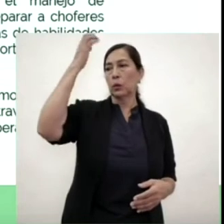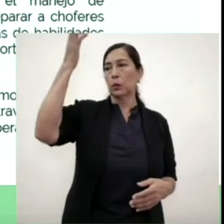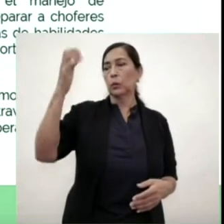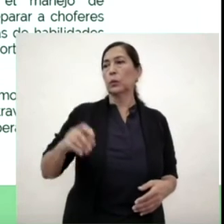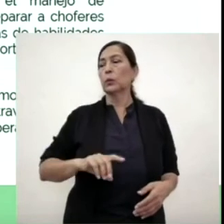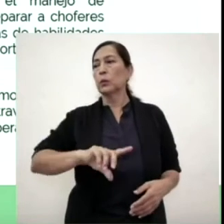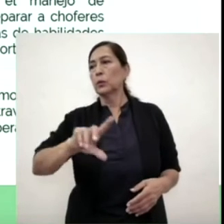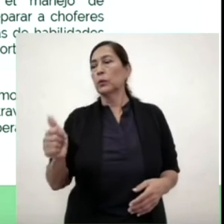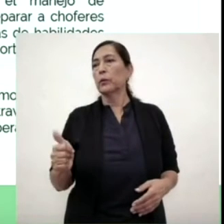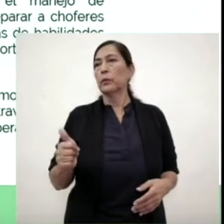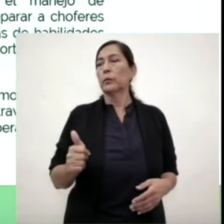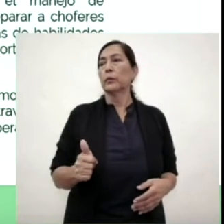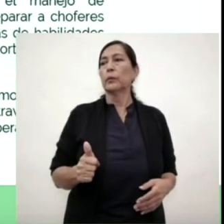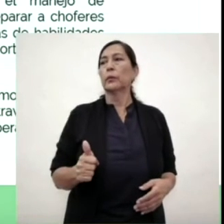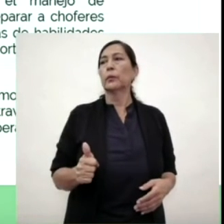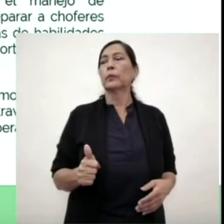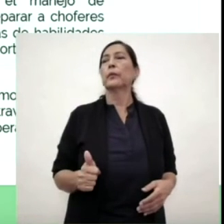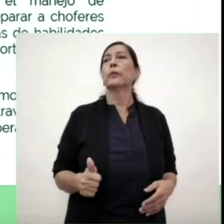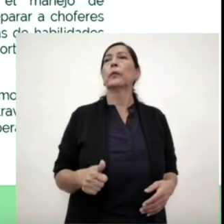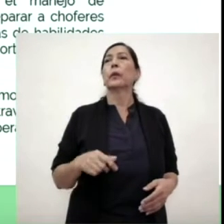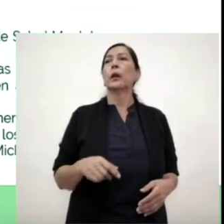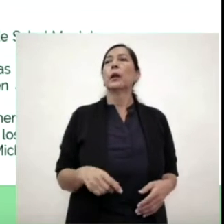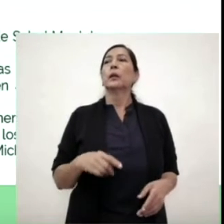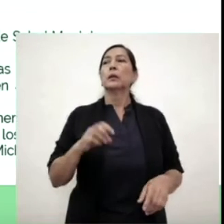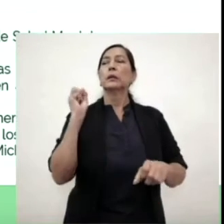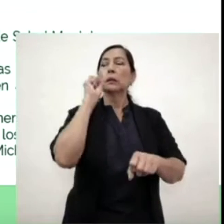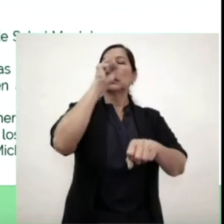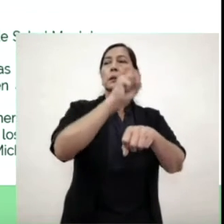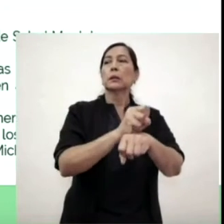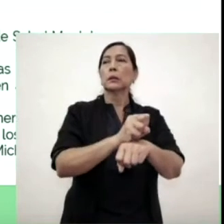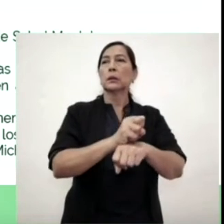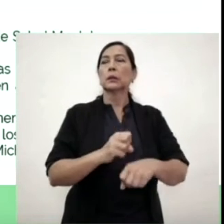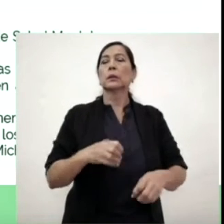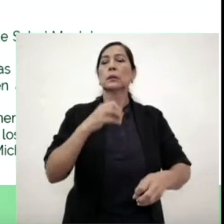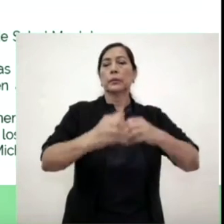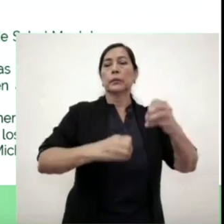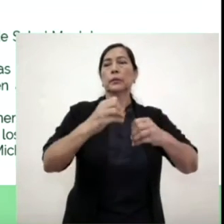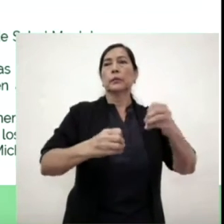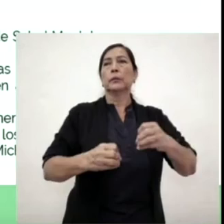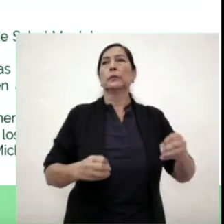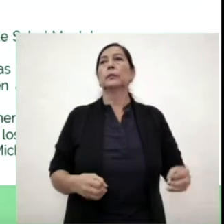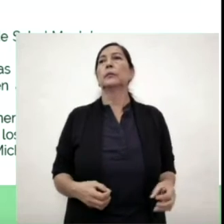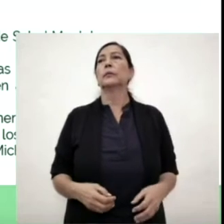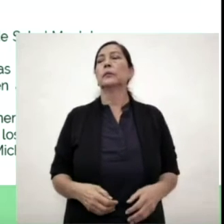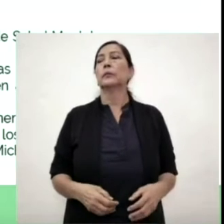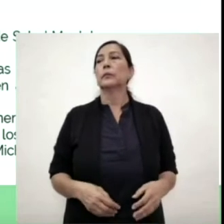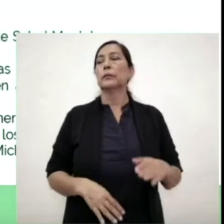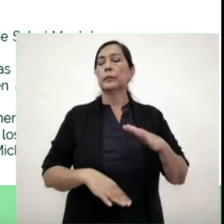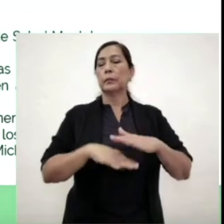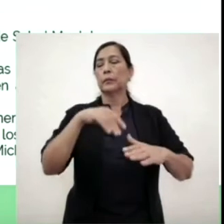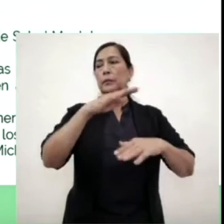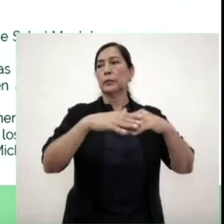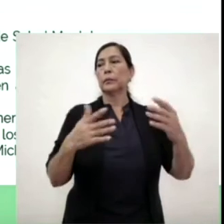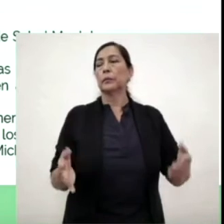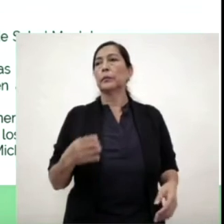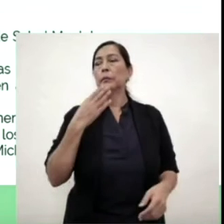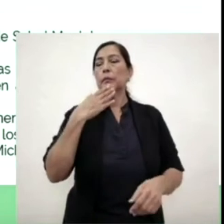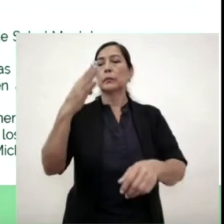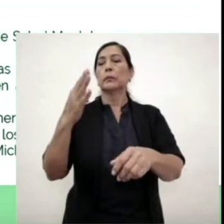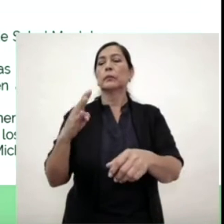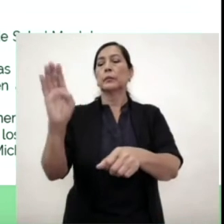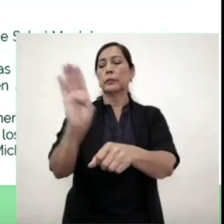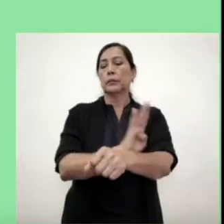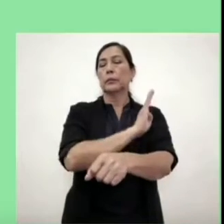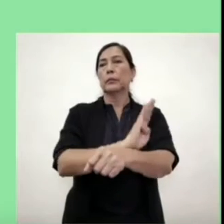ICADMI, SCOP, Secretaría de Comunicaciones y Obras Públicas, sobre todo con obras por cooperación, la Delegación del Bienestar, COEPRIS.